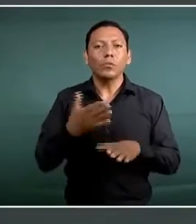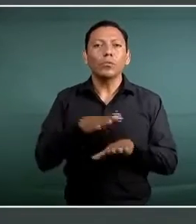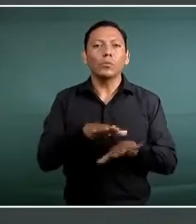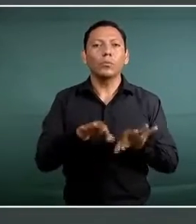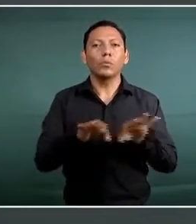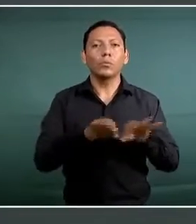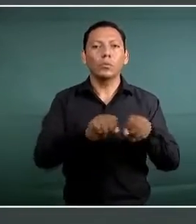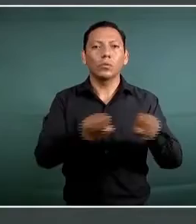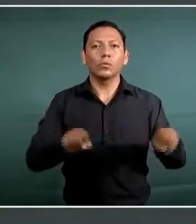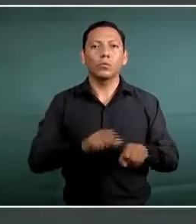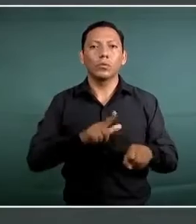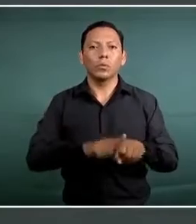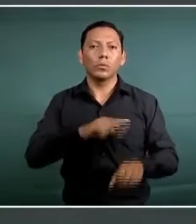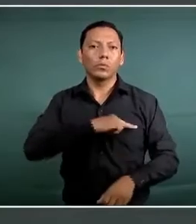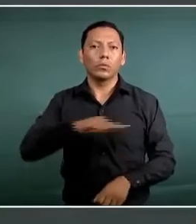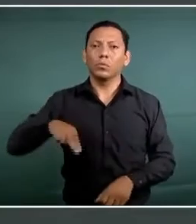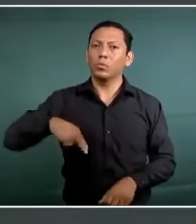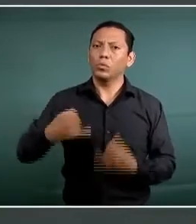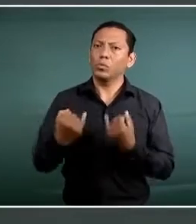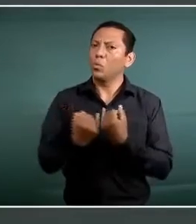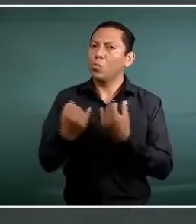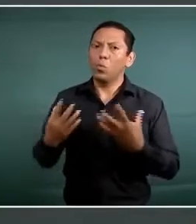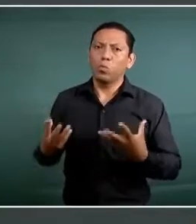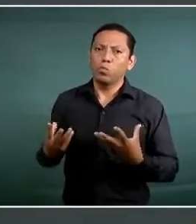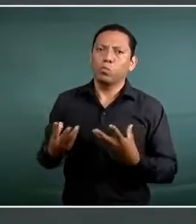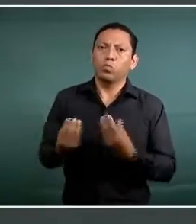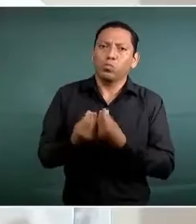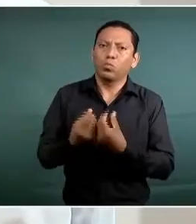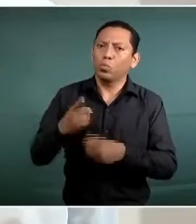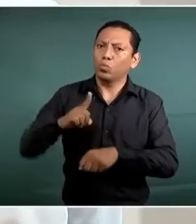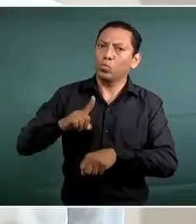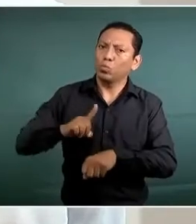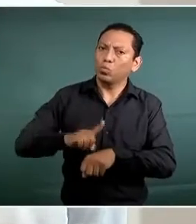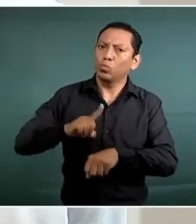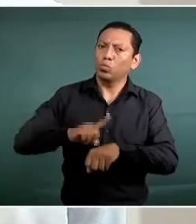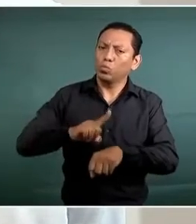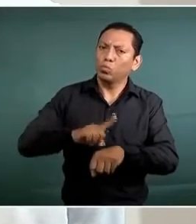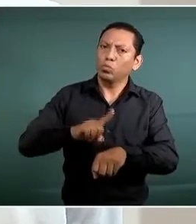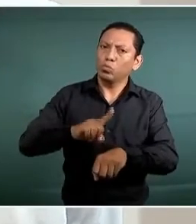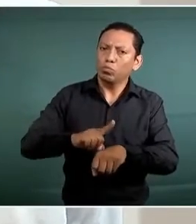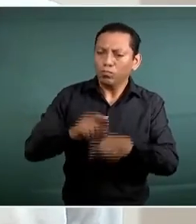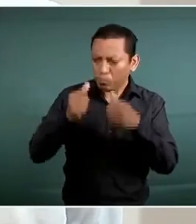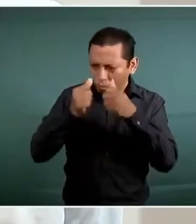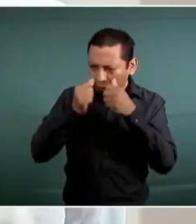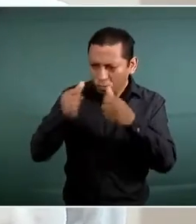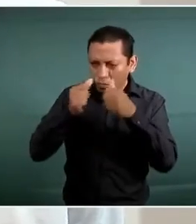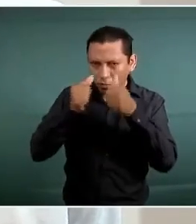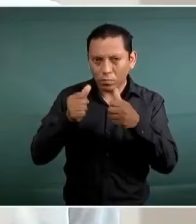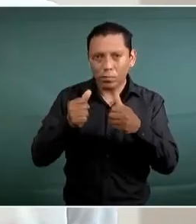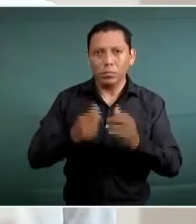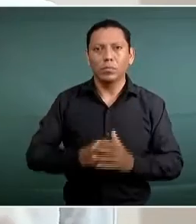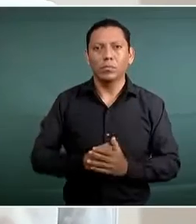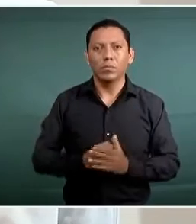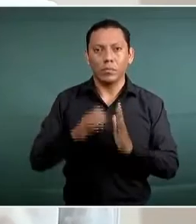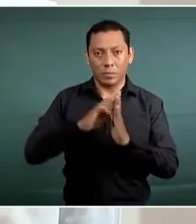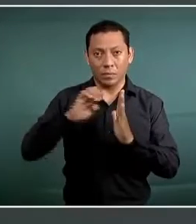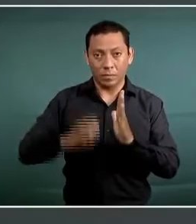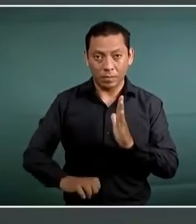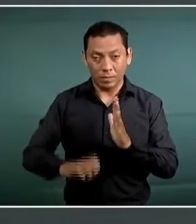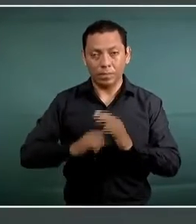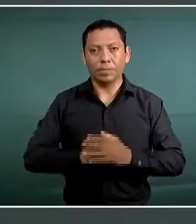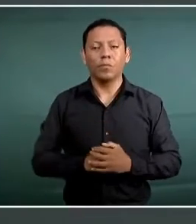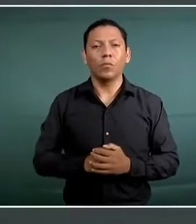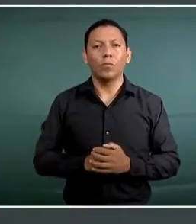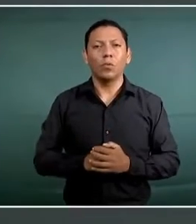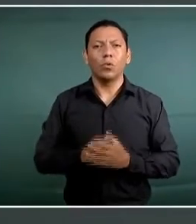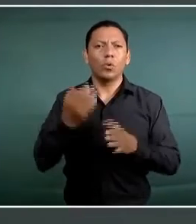trabajo social, también nosotros nos hemos sumado en Chiapas. Todos los días estamos pendientes. Por ejemplo, en